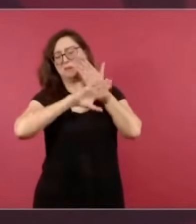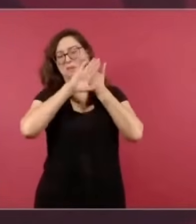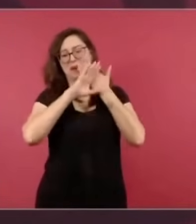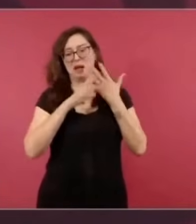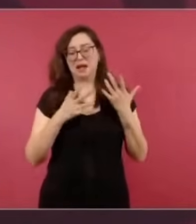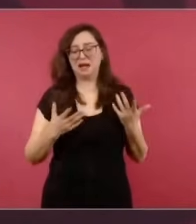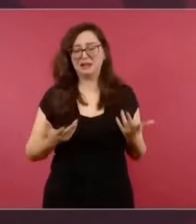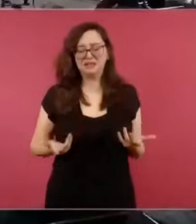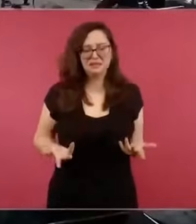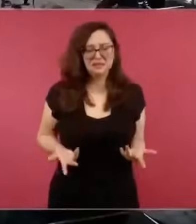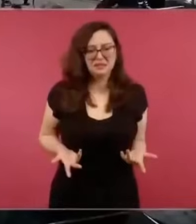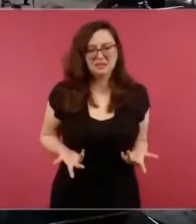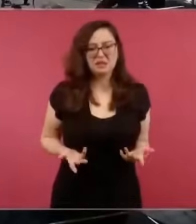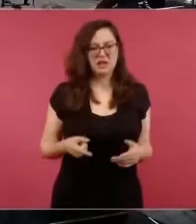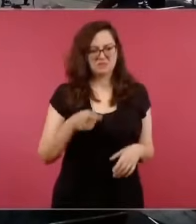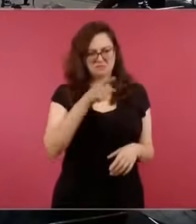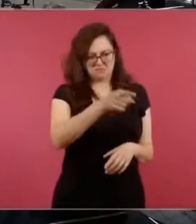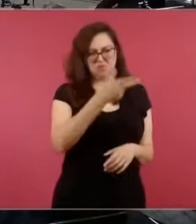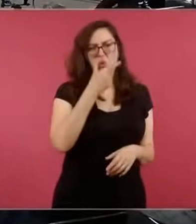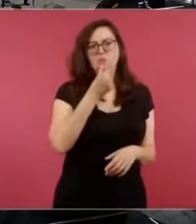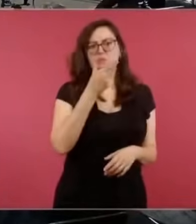San Martín,